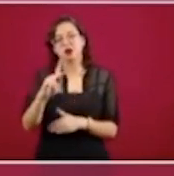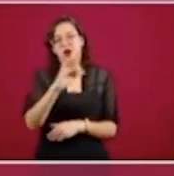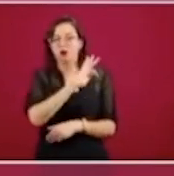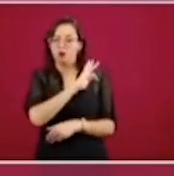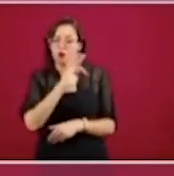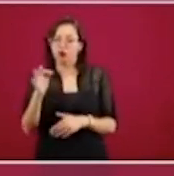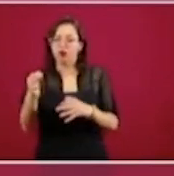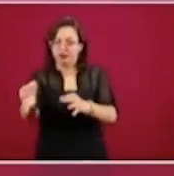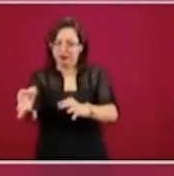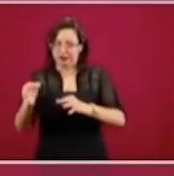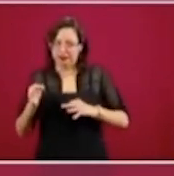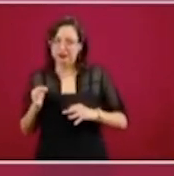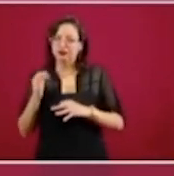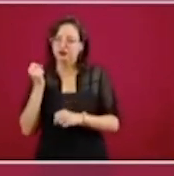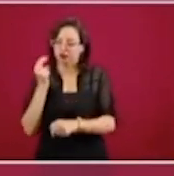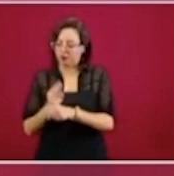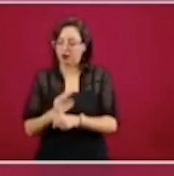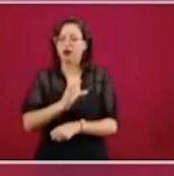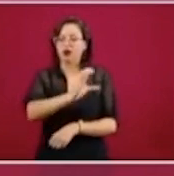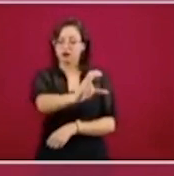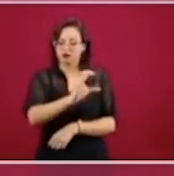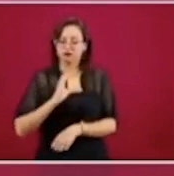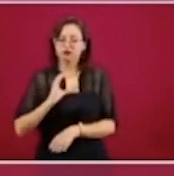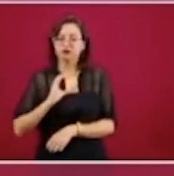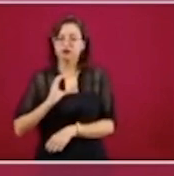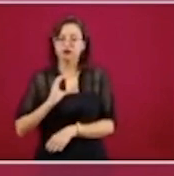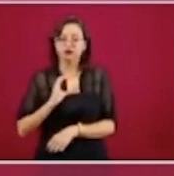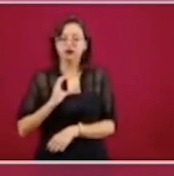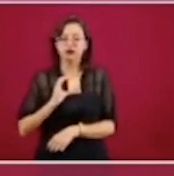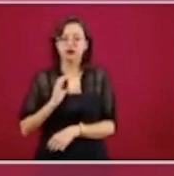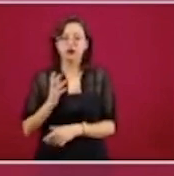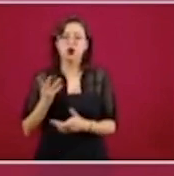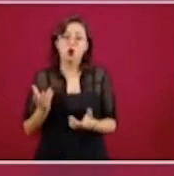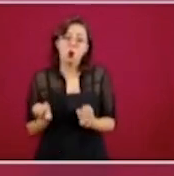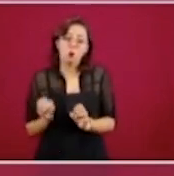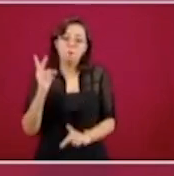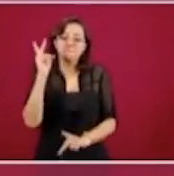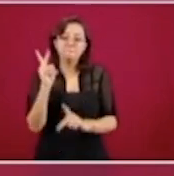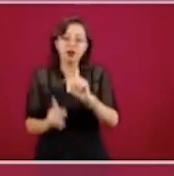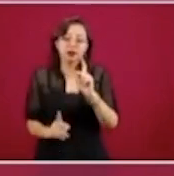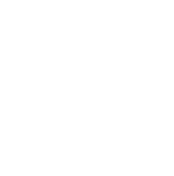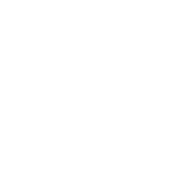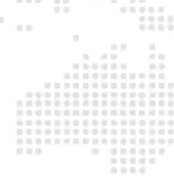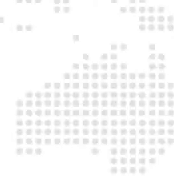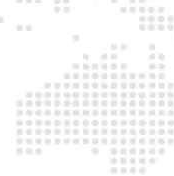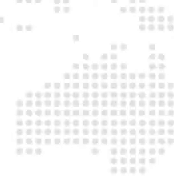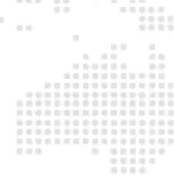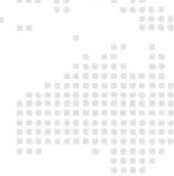adelantara ese recurso o parte de ese recurso.